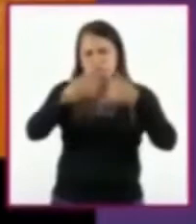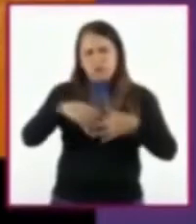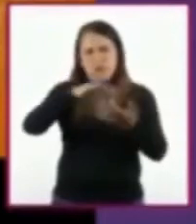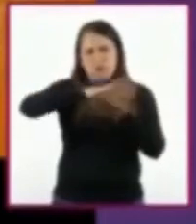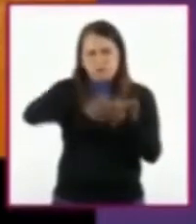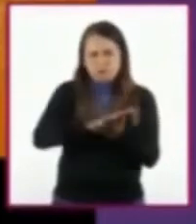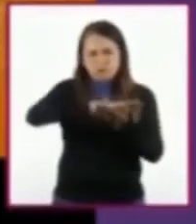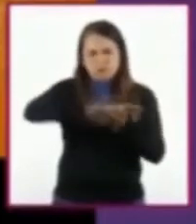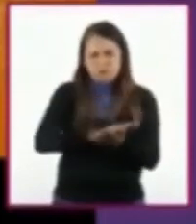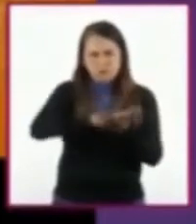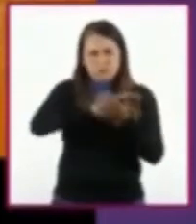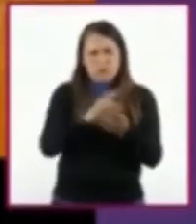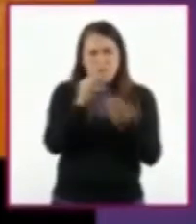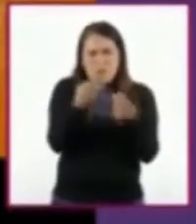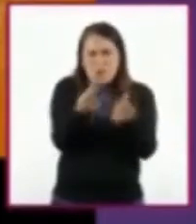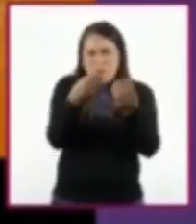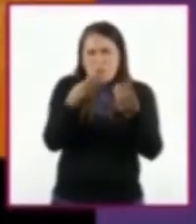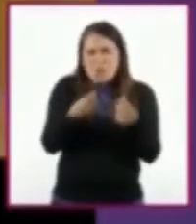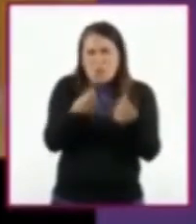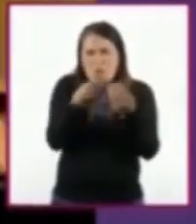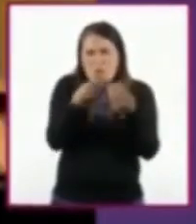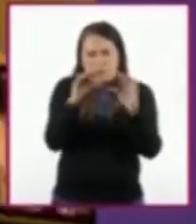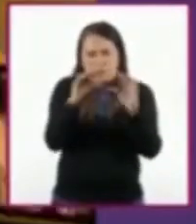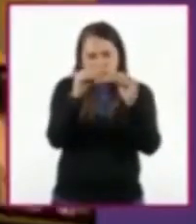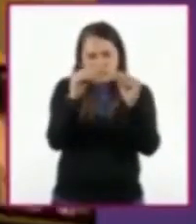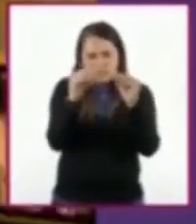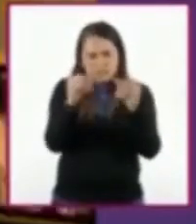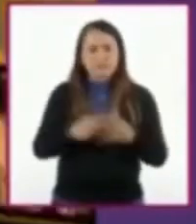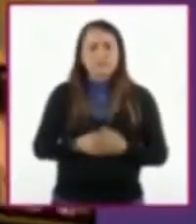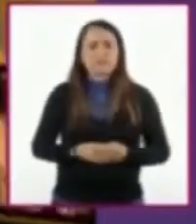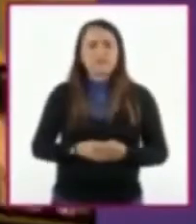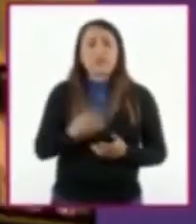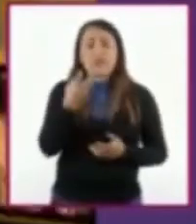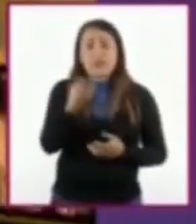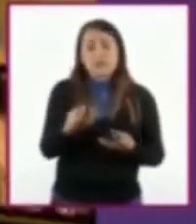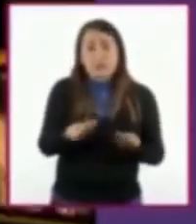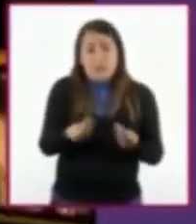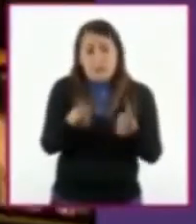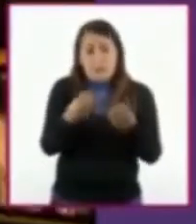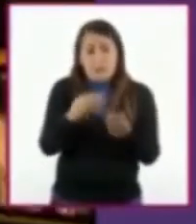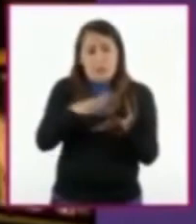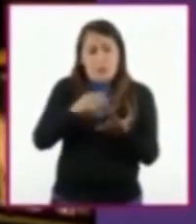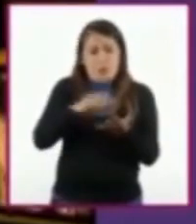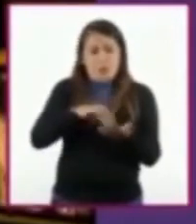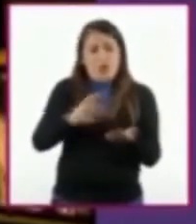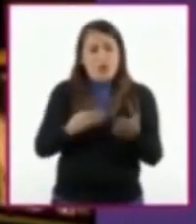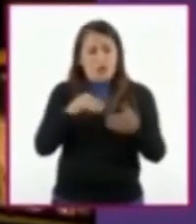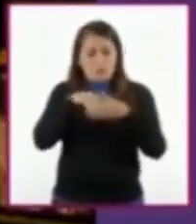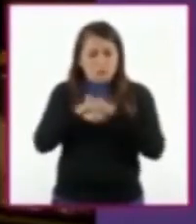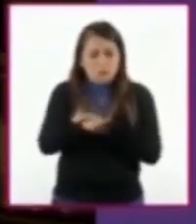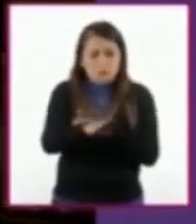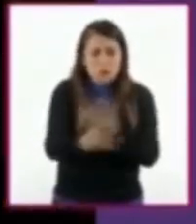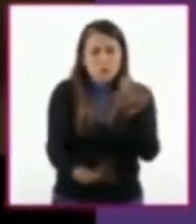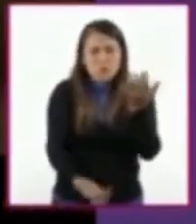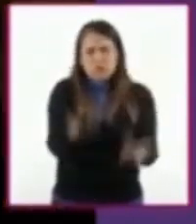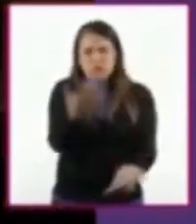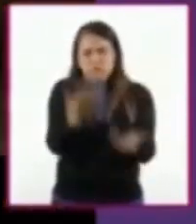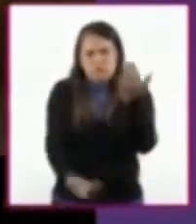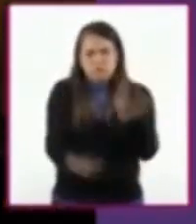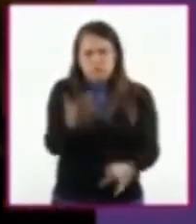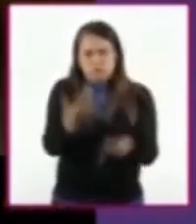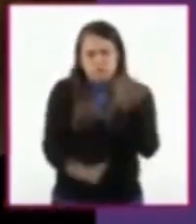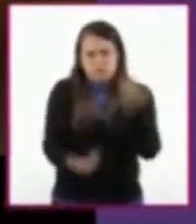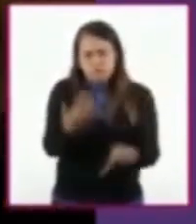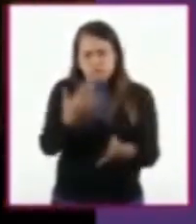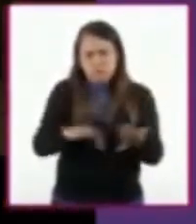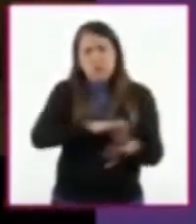trituración continúa hasta formar un polvo homogéneo. Este polvo se introduce a un horno para fundir los materiales. Al